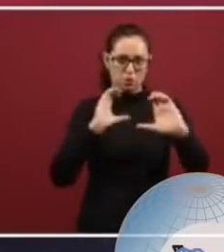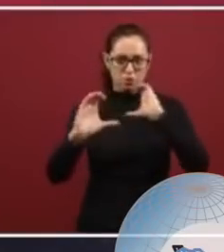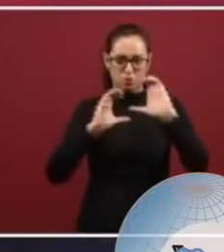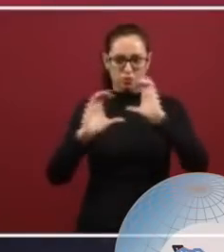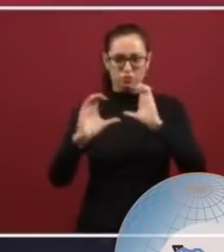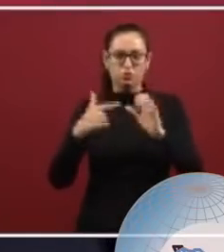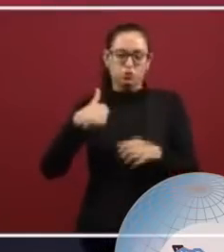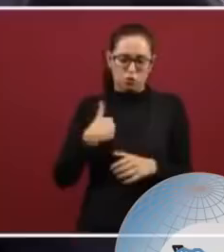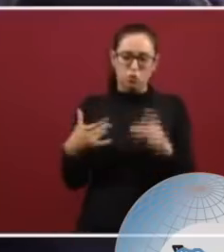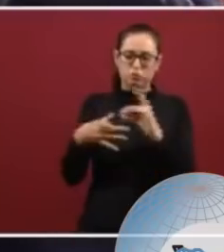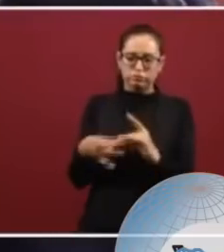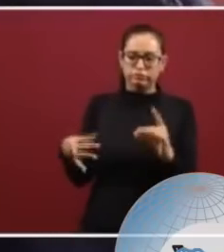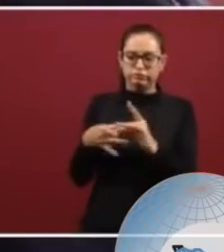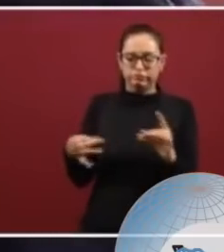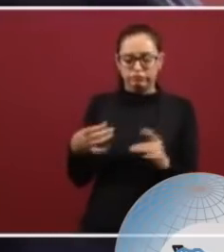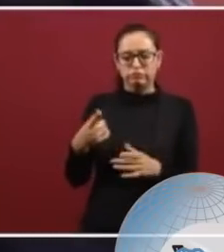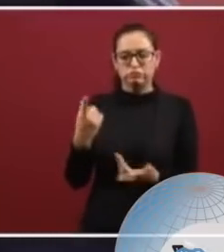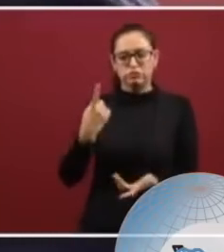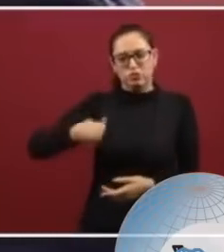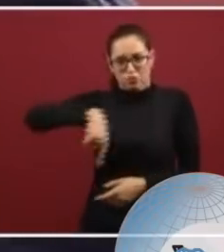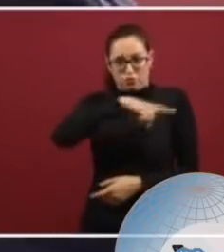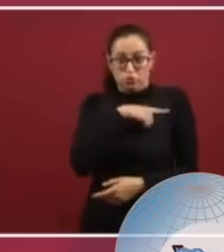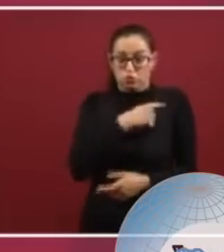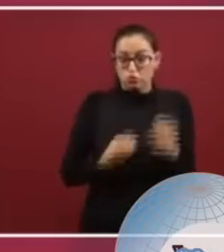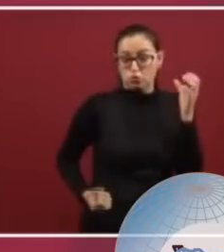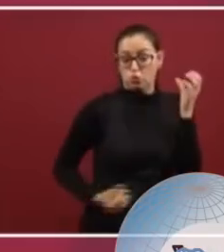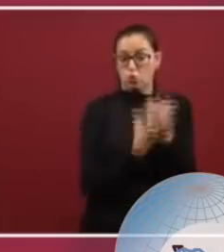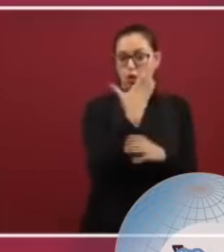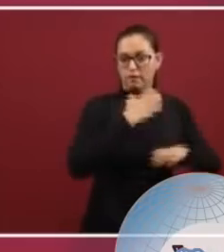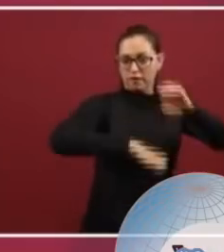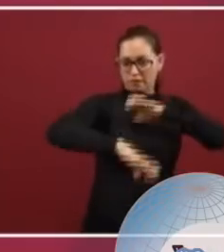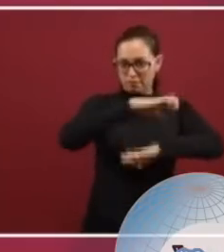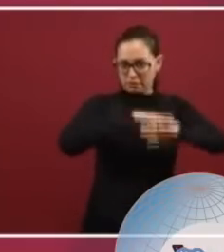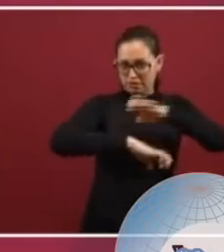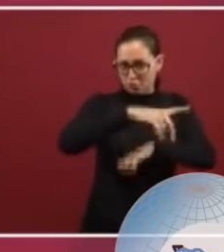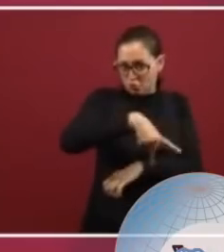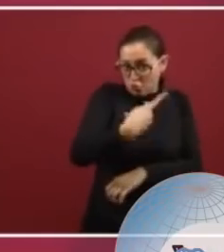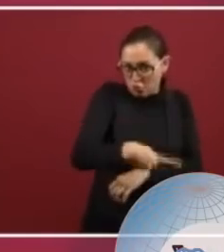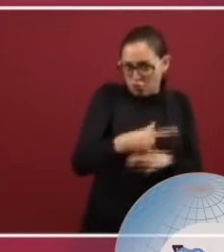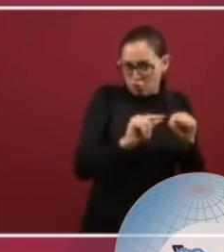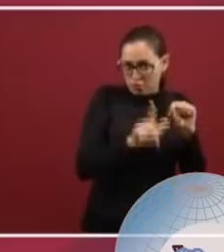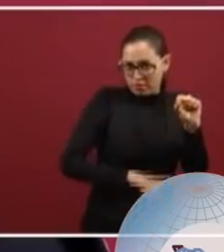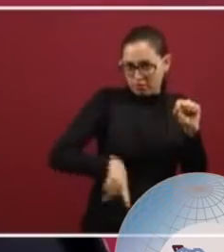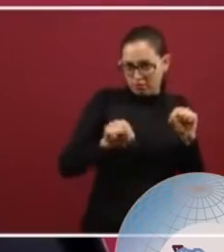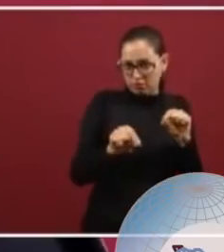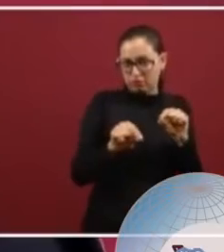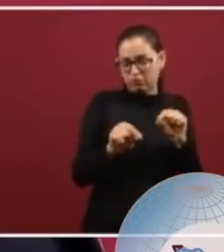Yo le expliqué que nosotros vamos a crear una empresa de telecomunicación.